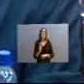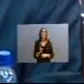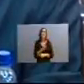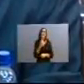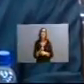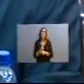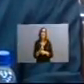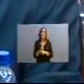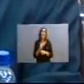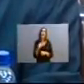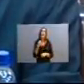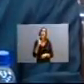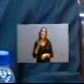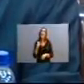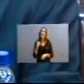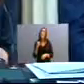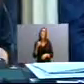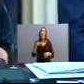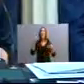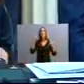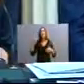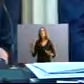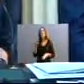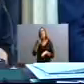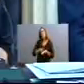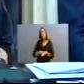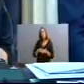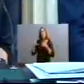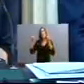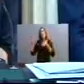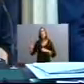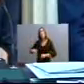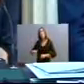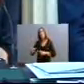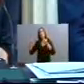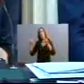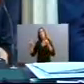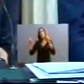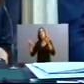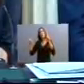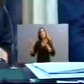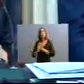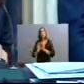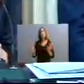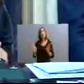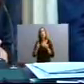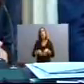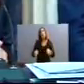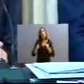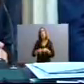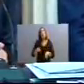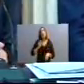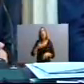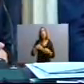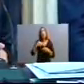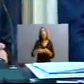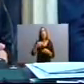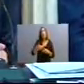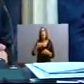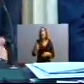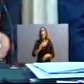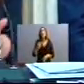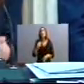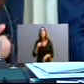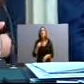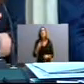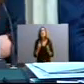Repetir, quedar bien, sacarte la foto, total, pasa otro baño y todo sigue igual. Pero la verdad que mi compromiso con esta causa es encontrar la